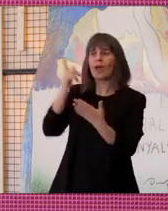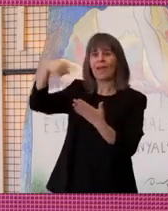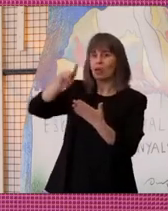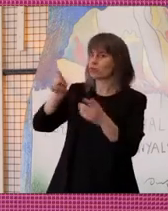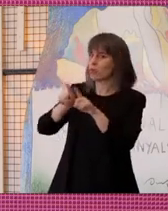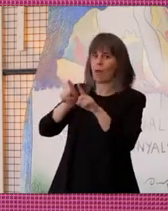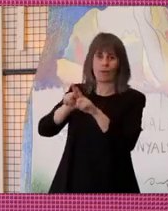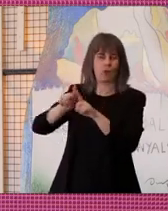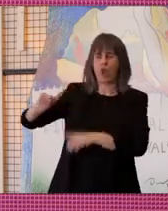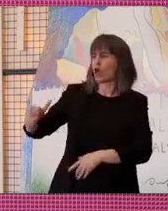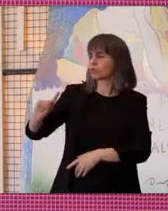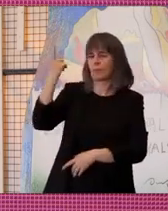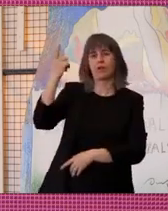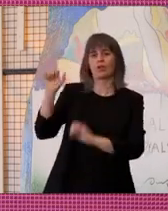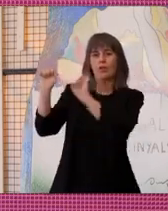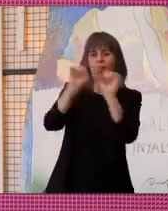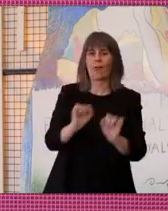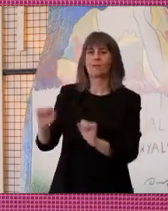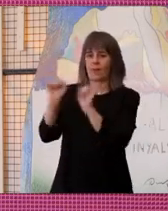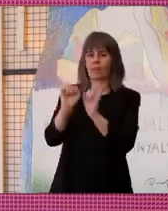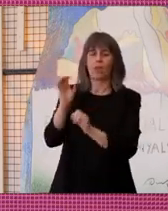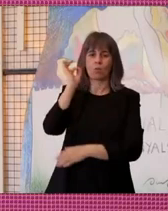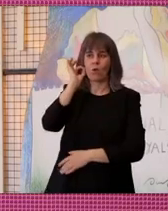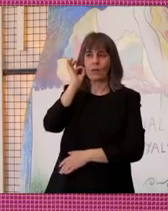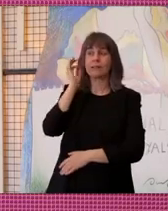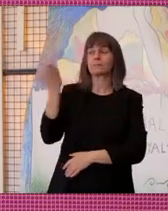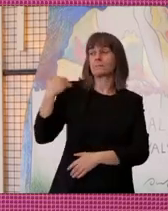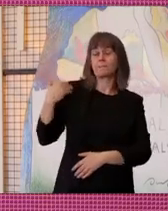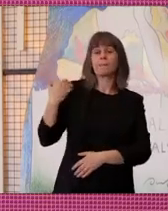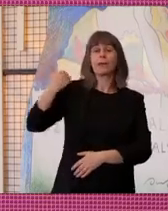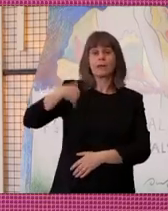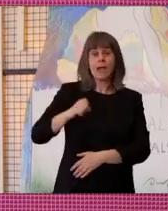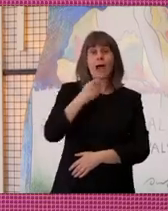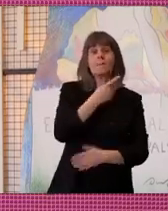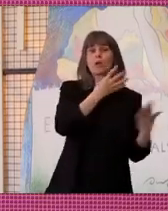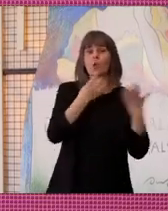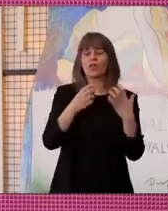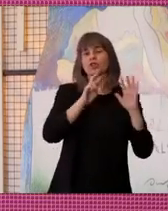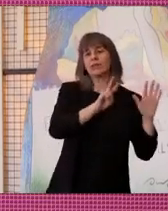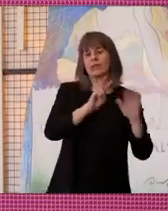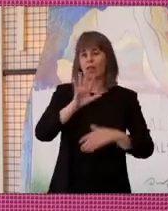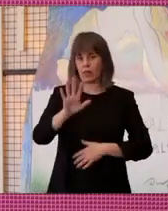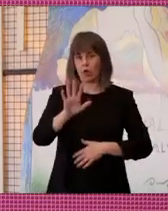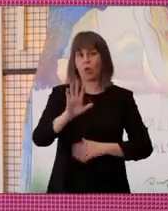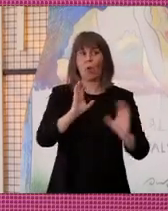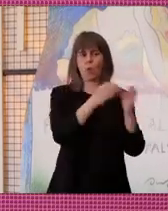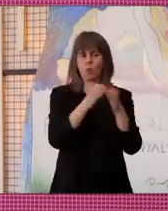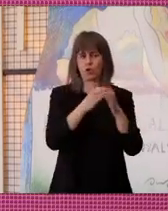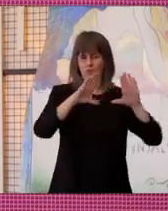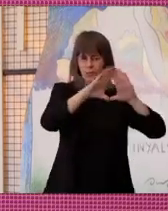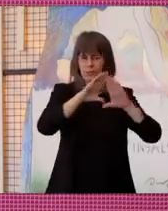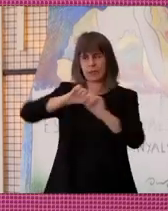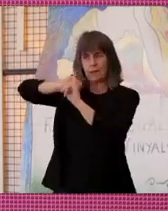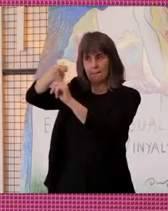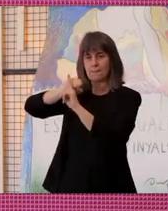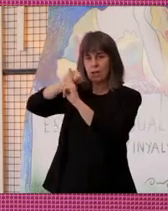estatus de las mujeres ya en 1975 por la presión de los grupos feministas decidió que